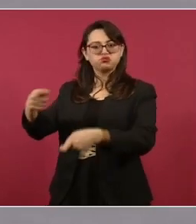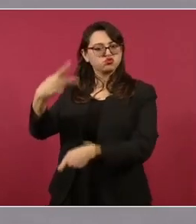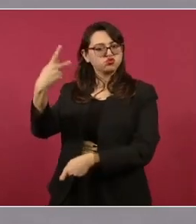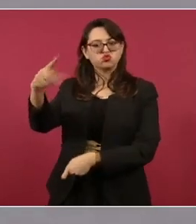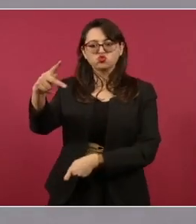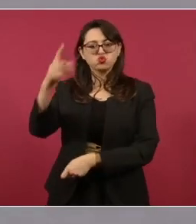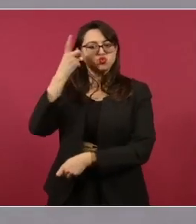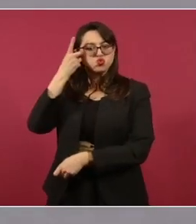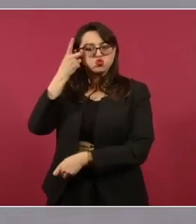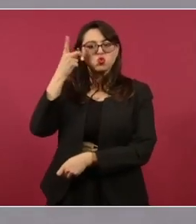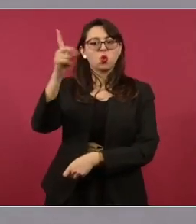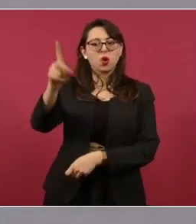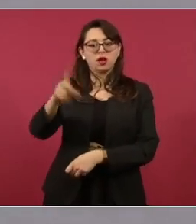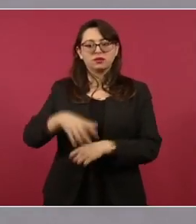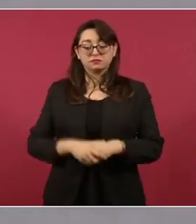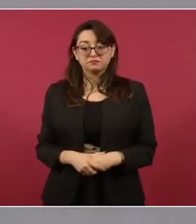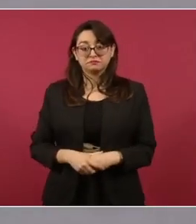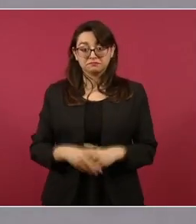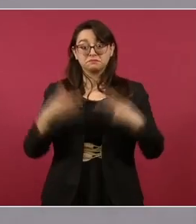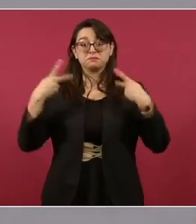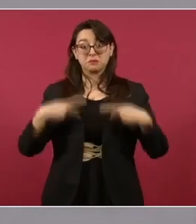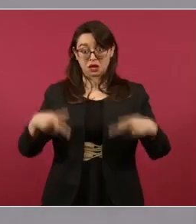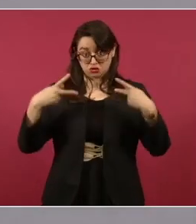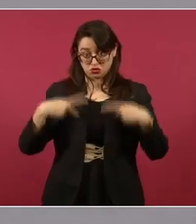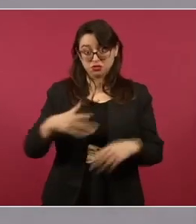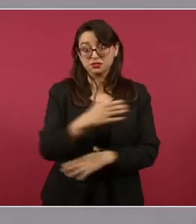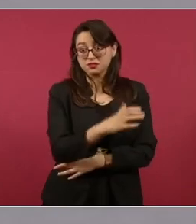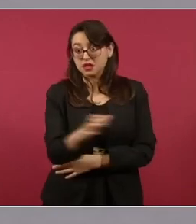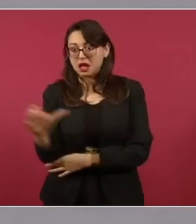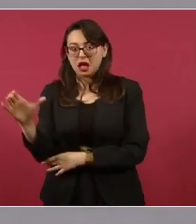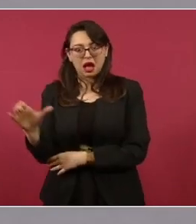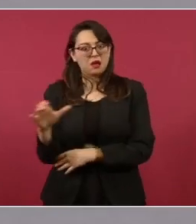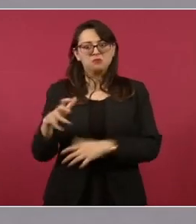Los campesinos se movilizaron en todo el país